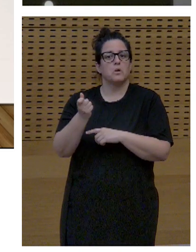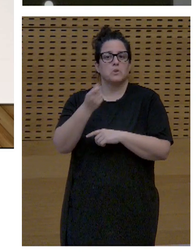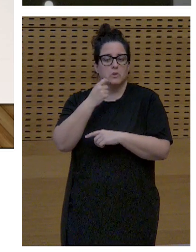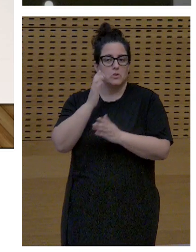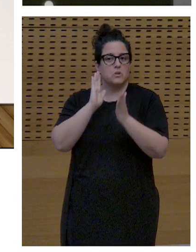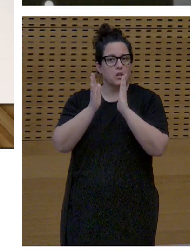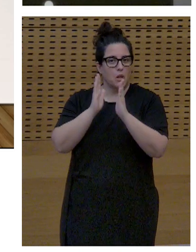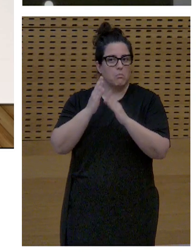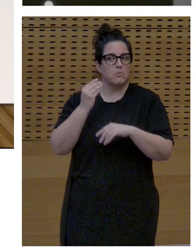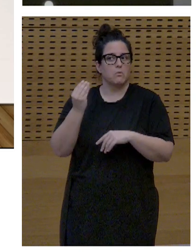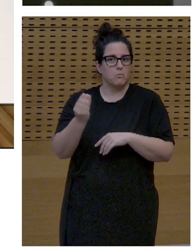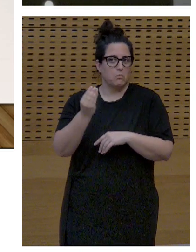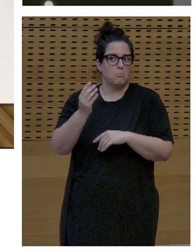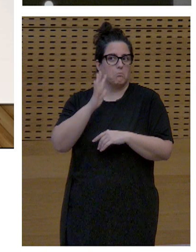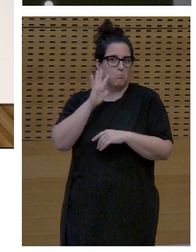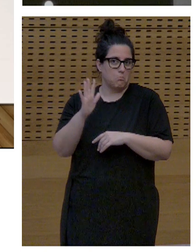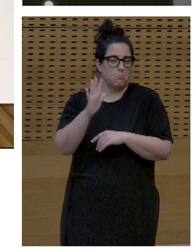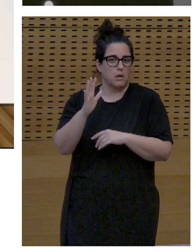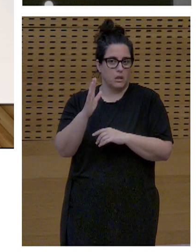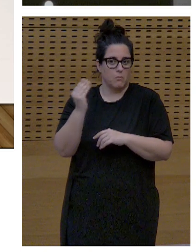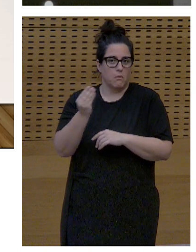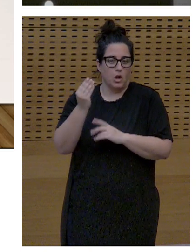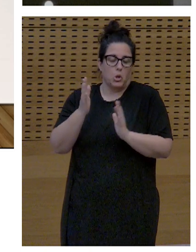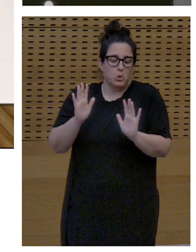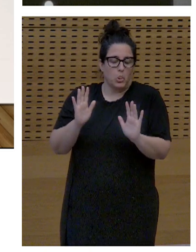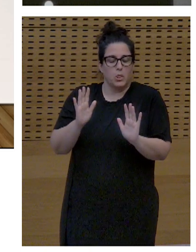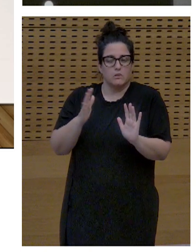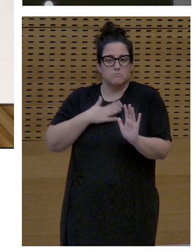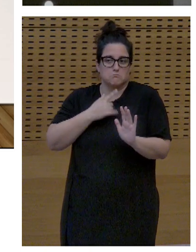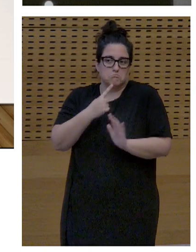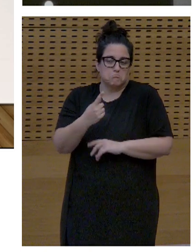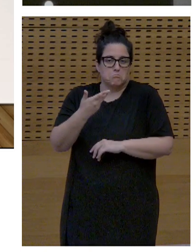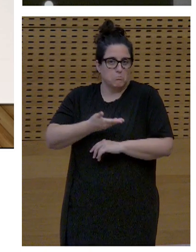más grande. Entonces, bueno, pues eso es importante.